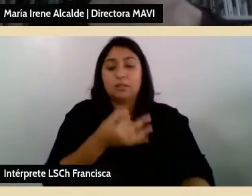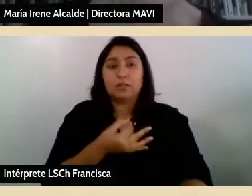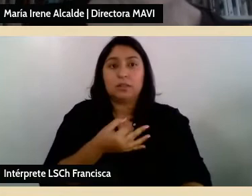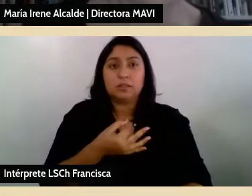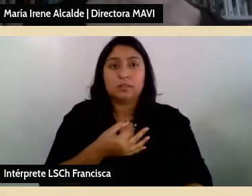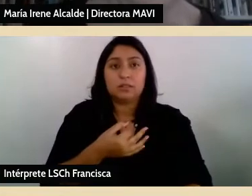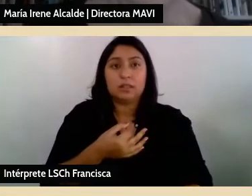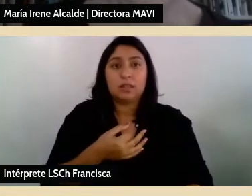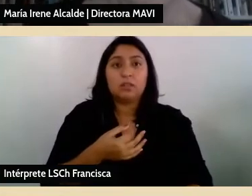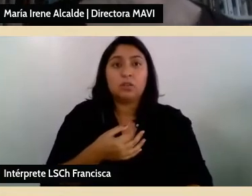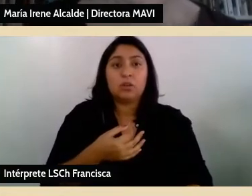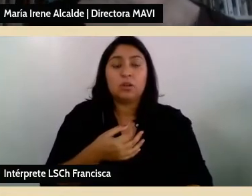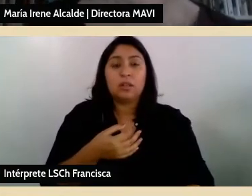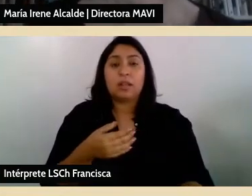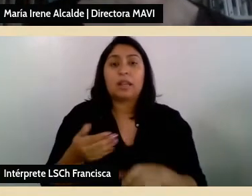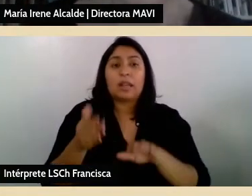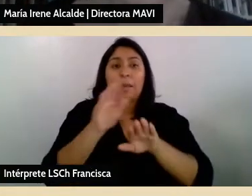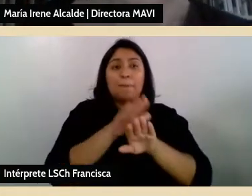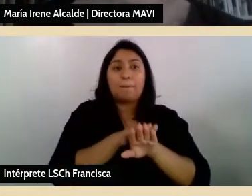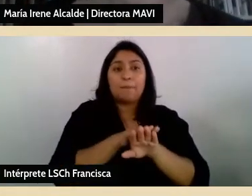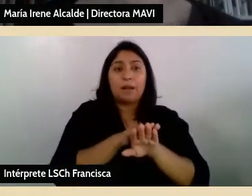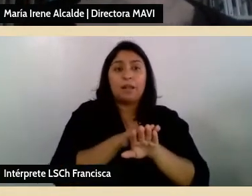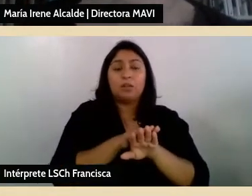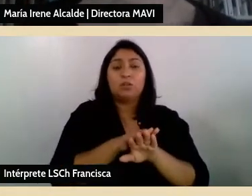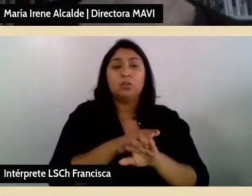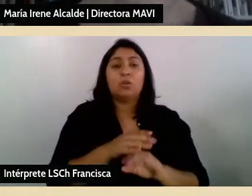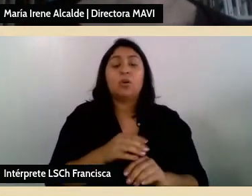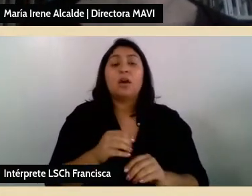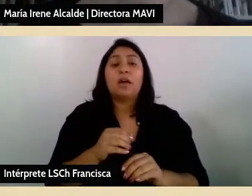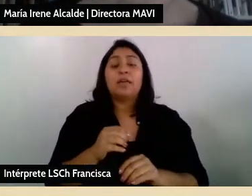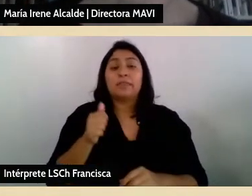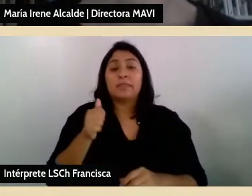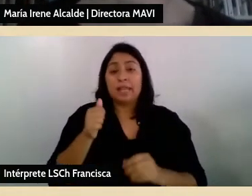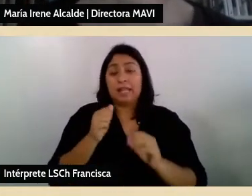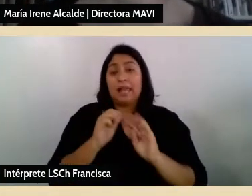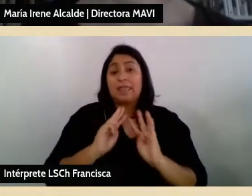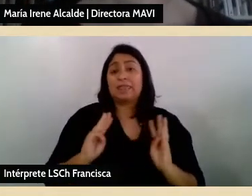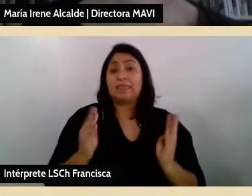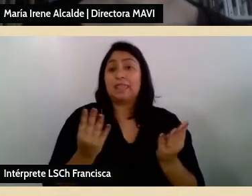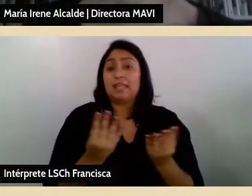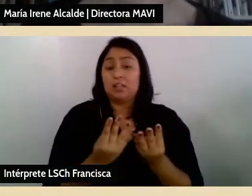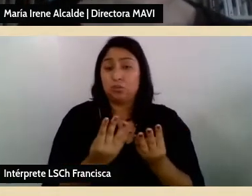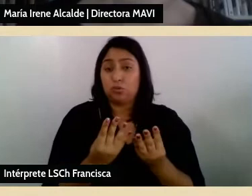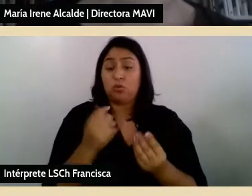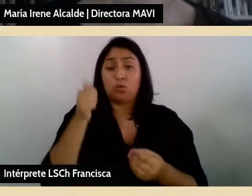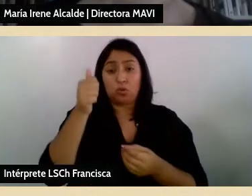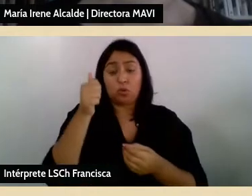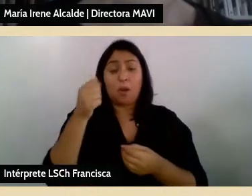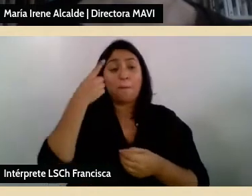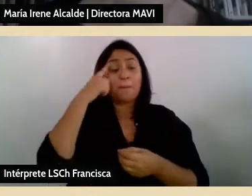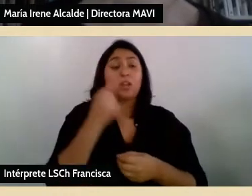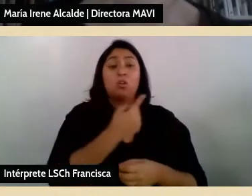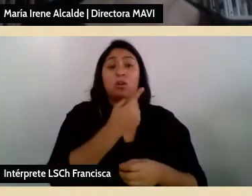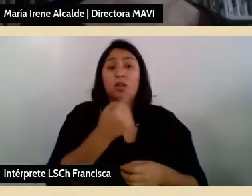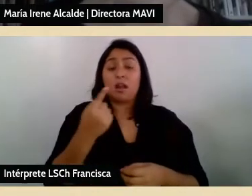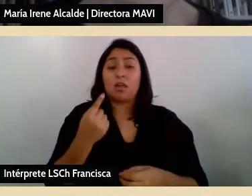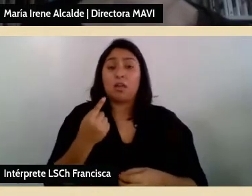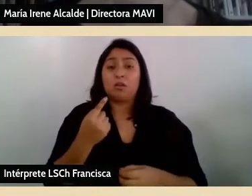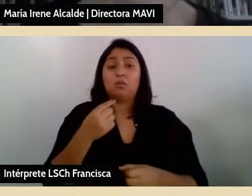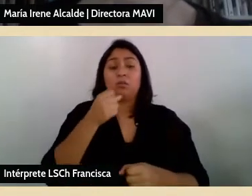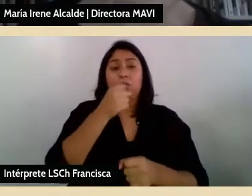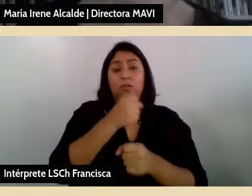el respaldo de nuestro directorio, pero la verdad es que cada uno de nosotros ha trabajado con una pasión y con